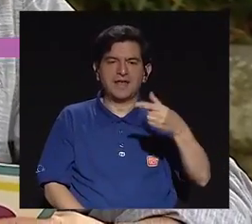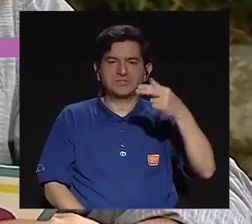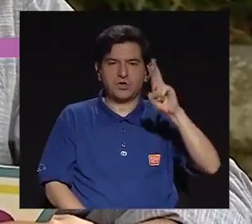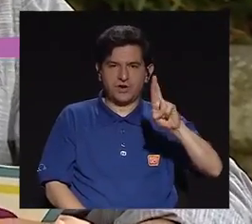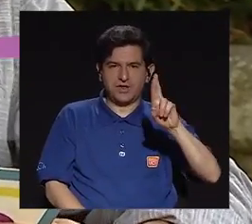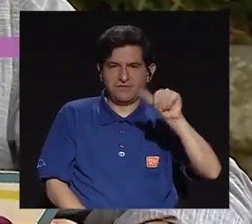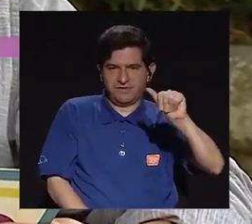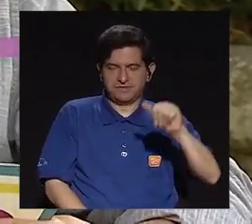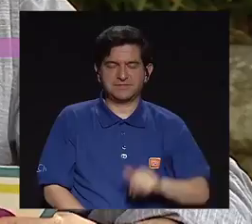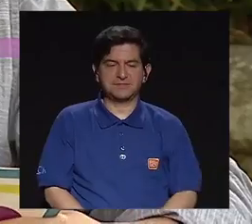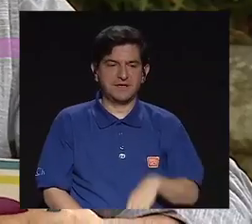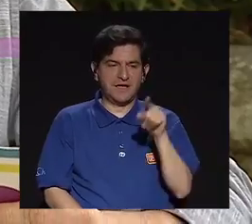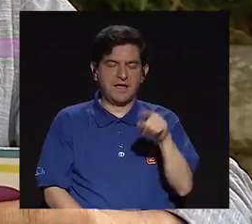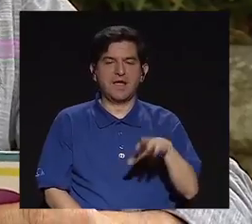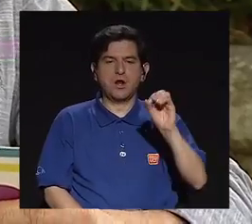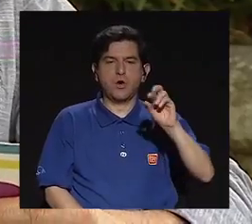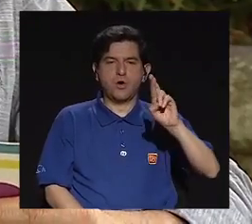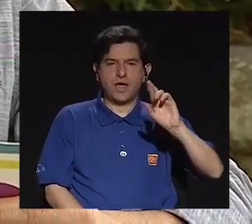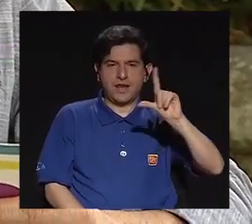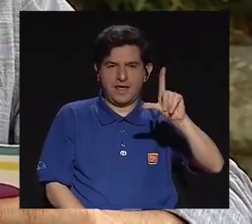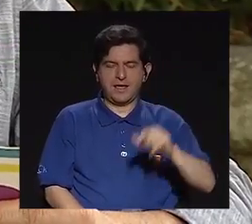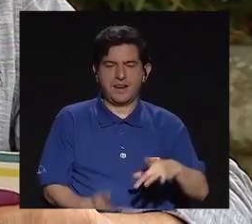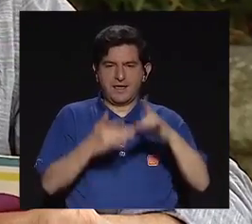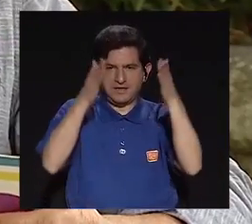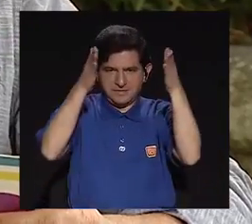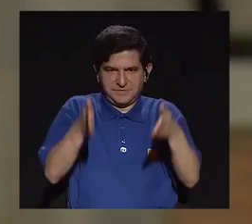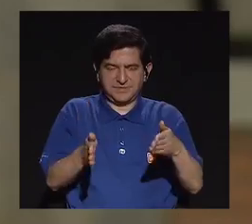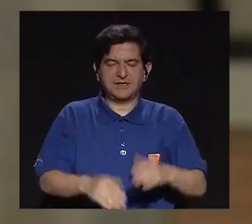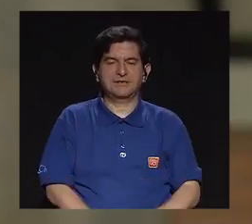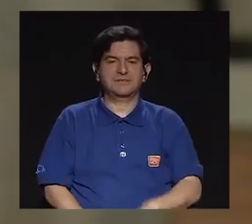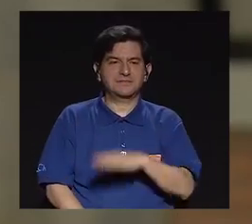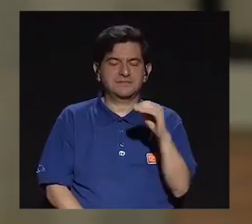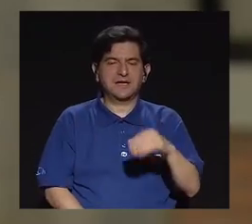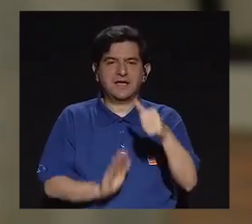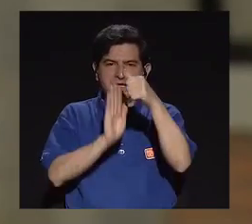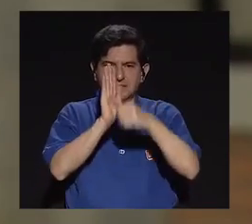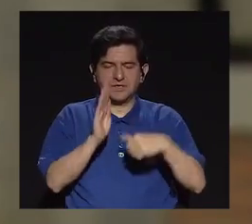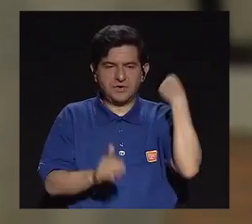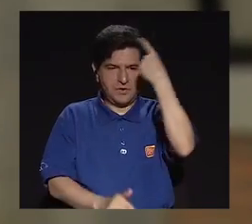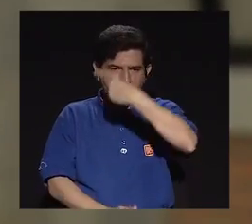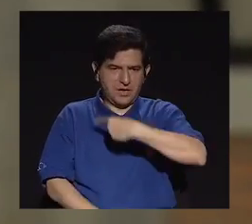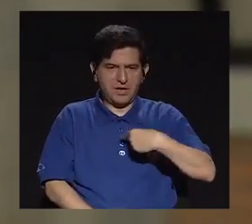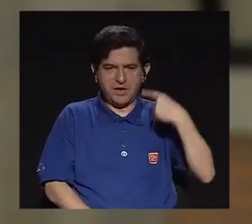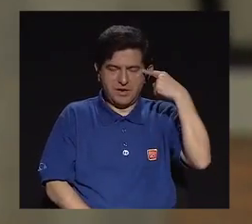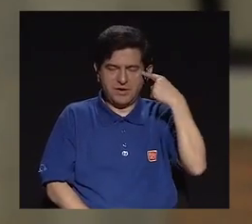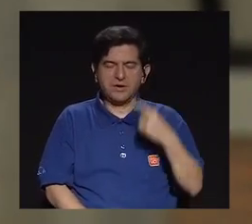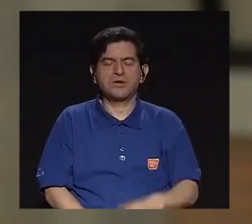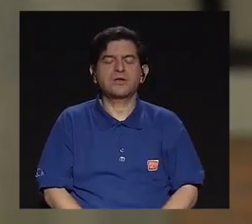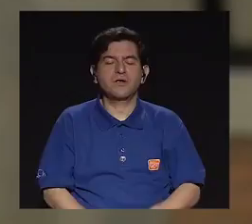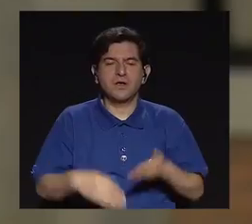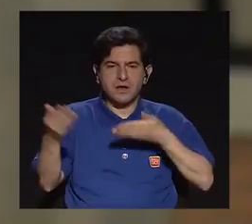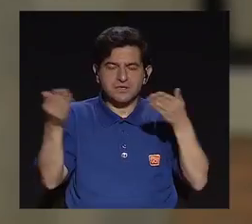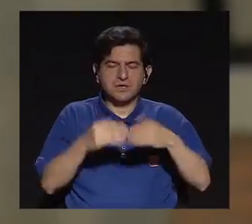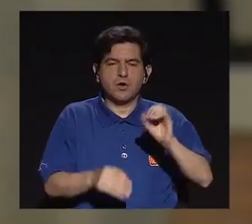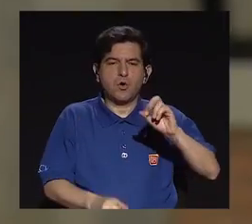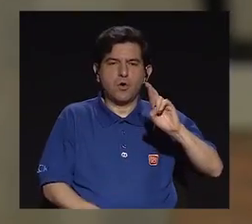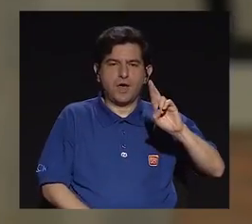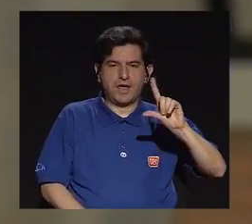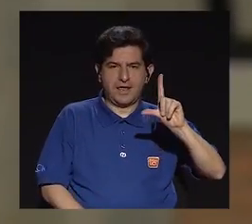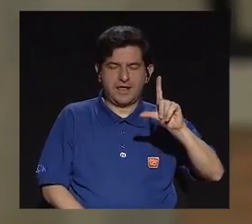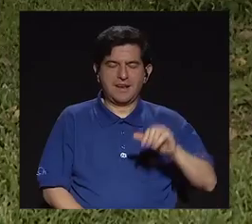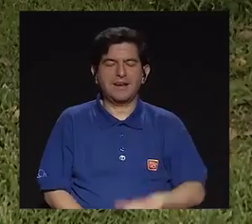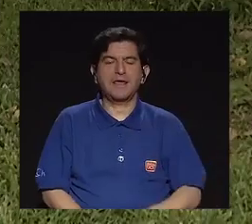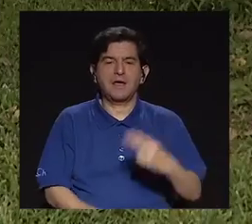Rivas Alvarado, quien es otorrinolaringólogo y cirujano de cabeza y cuello de servicio de